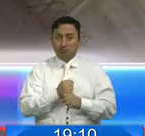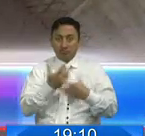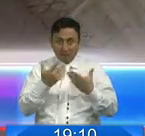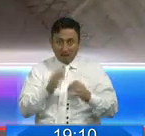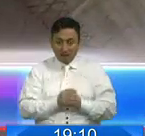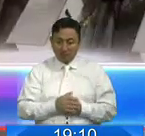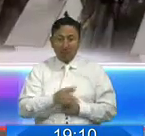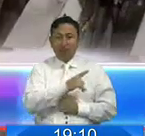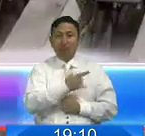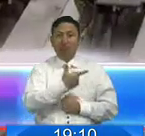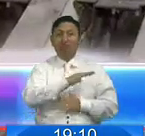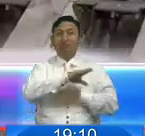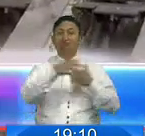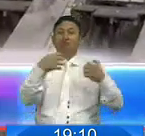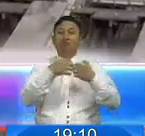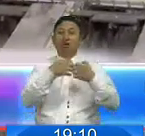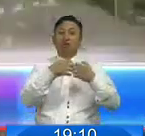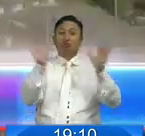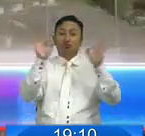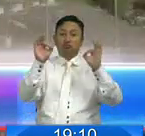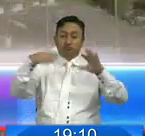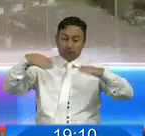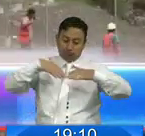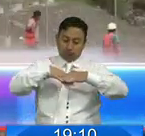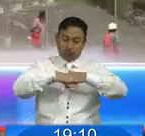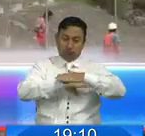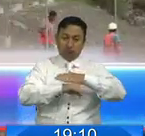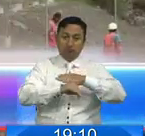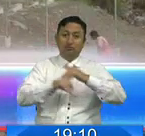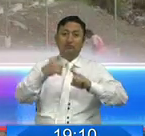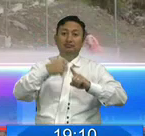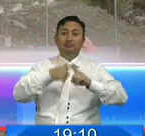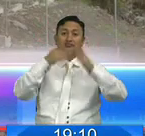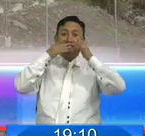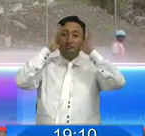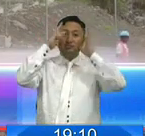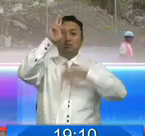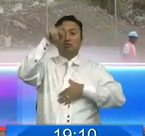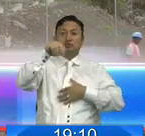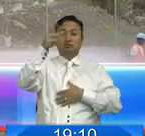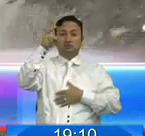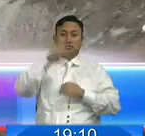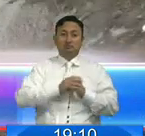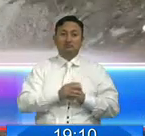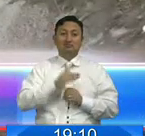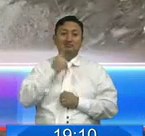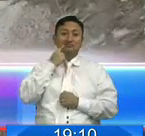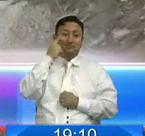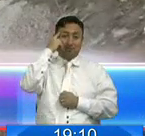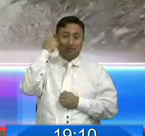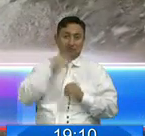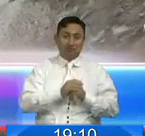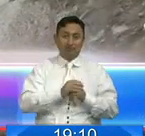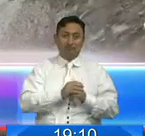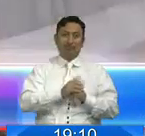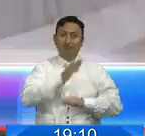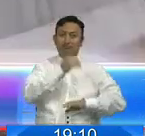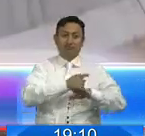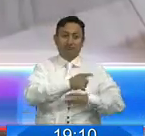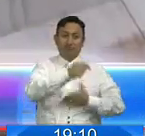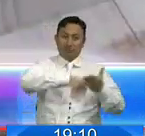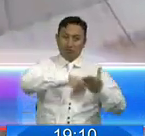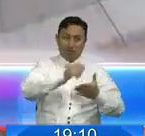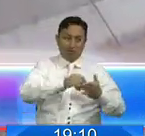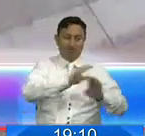debía instalar todos los equipos electromecánicos, pero fue en diciembre del 2016 que el expresidente Rafael Correa ordenó la terminación